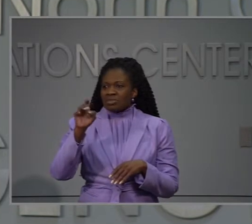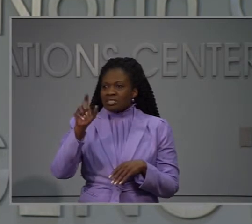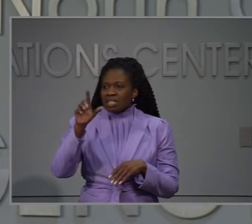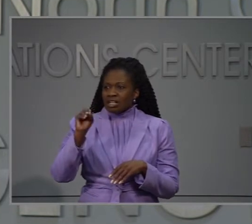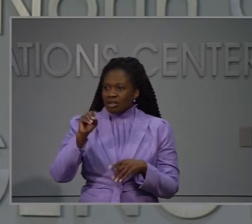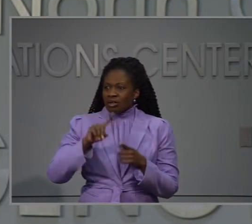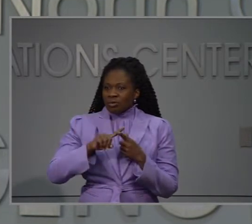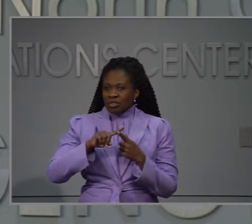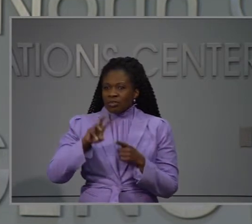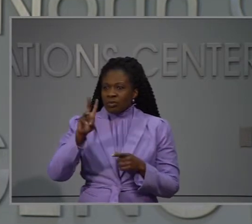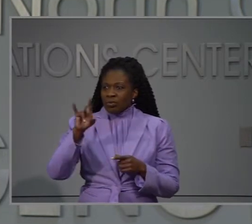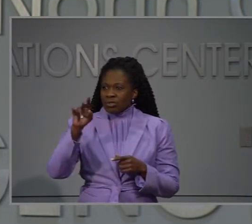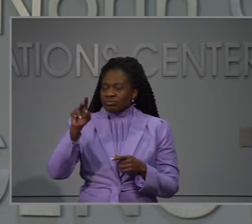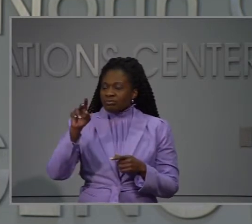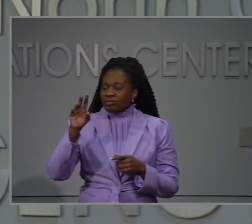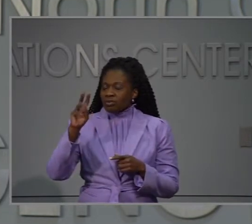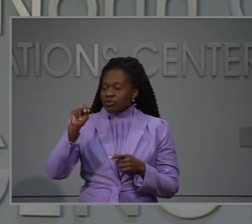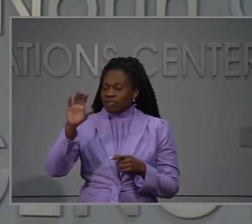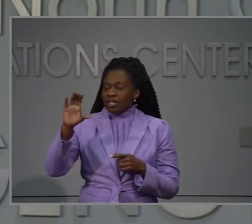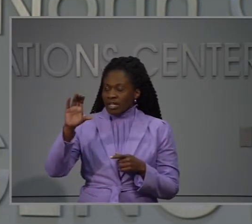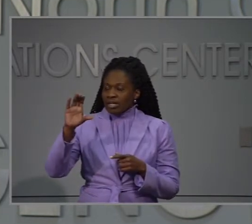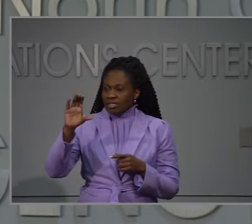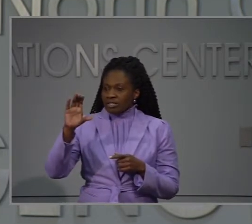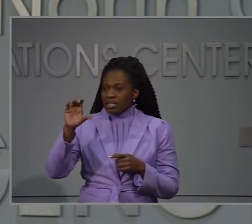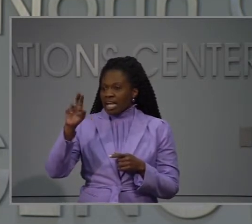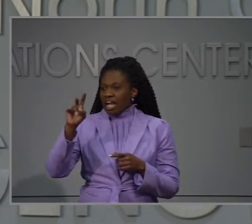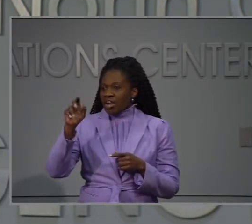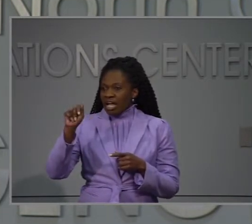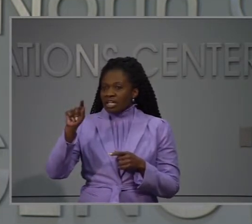lenz y martxelo de caroline echarlo